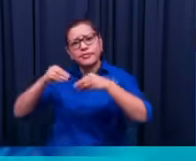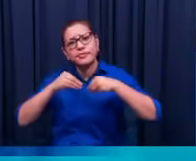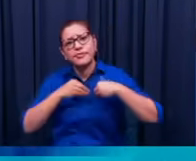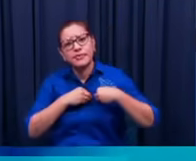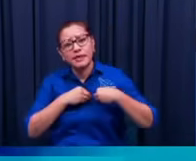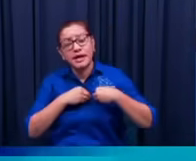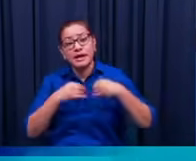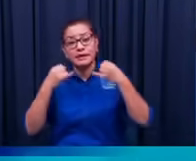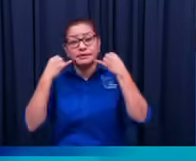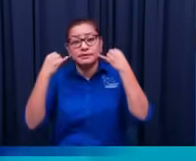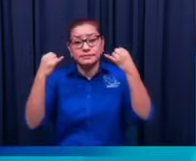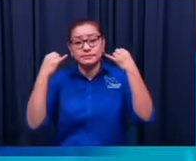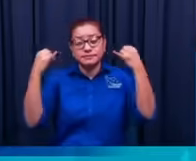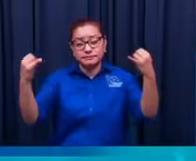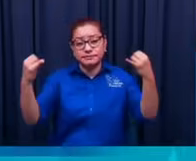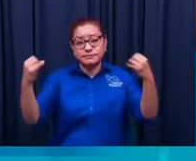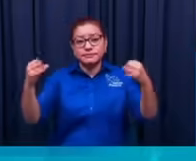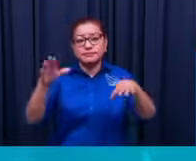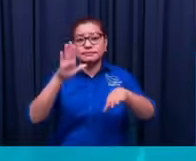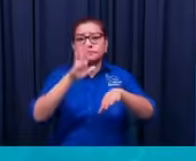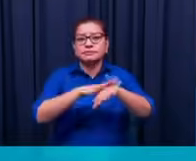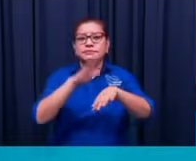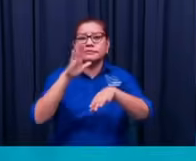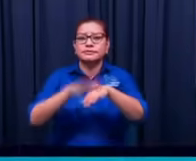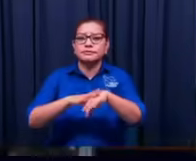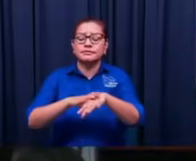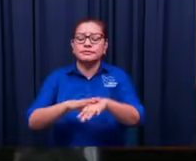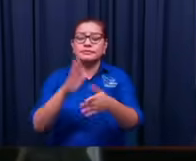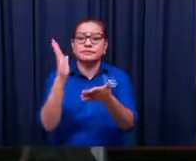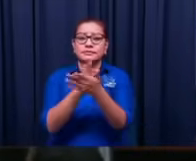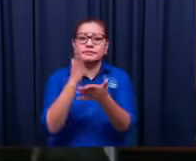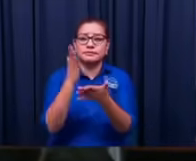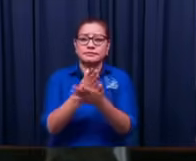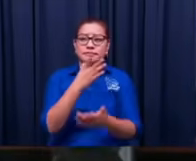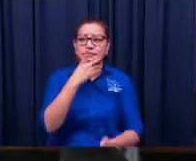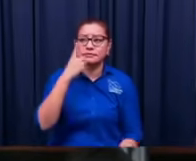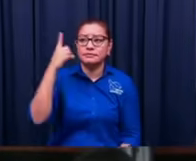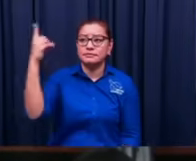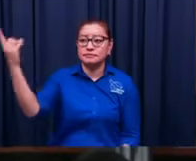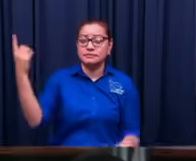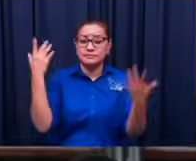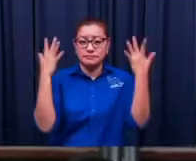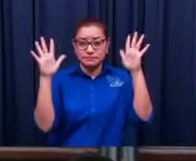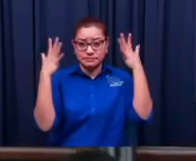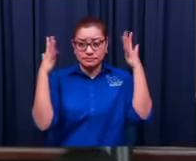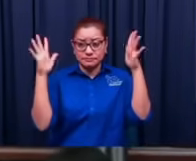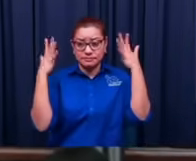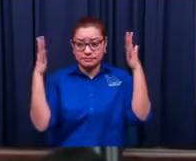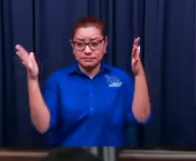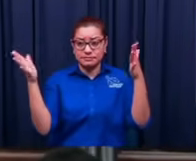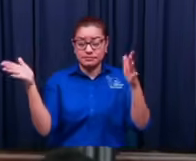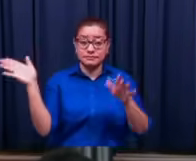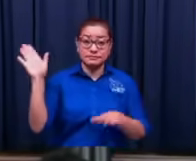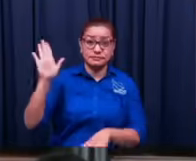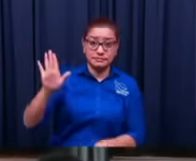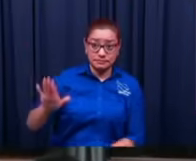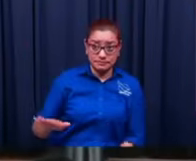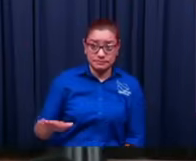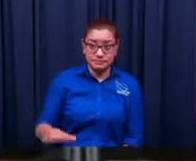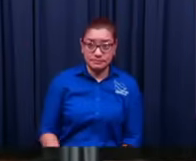estoy invocando la palabra de Dios, no un discurso humano. Y, hermano, y cuando ellos menos sientan,